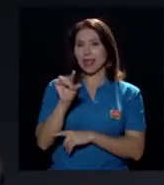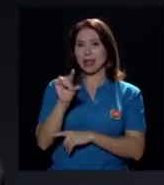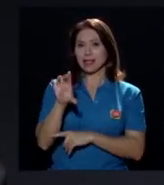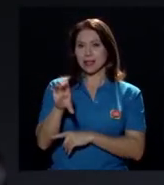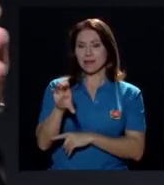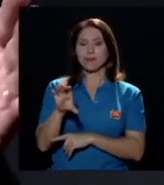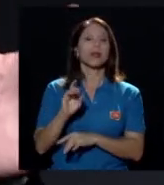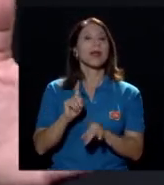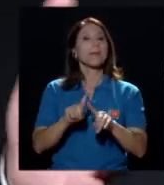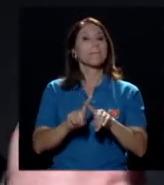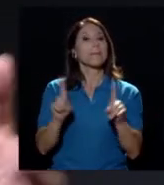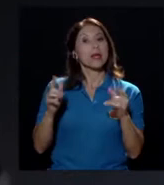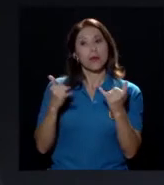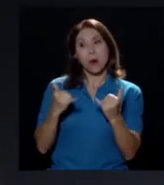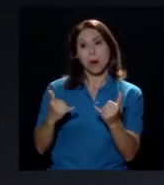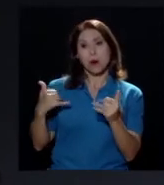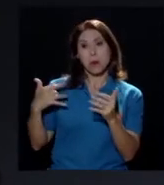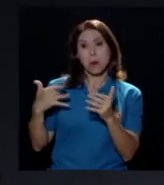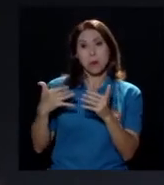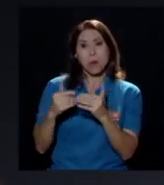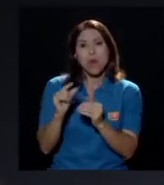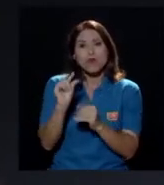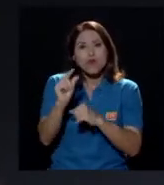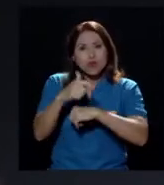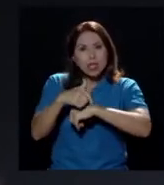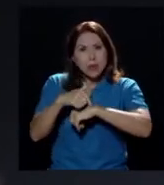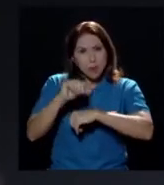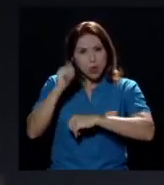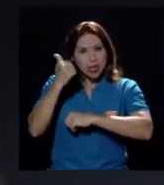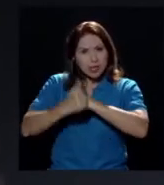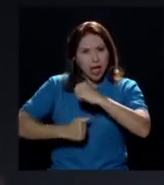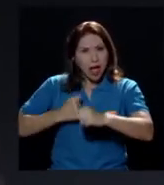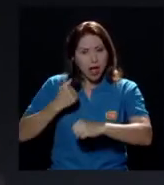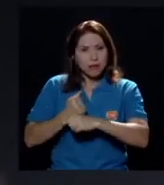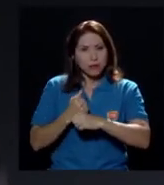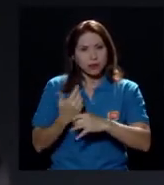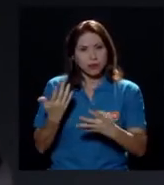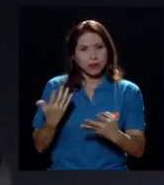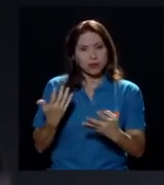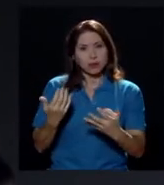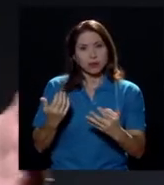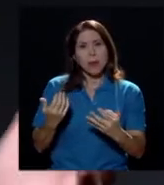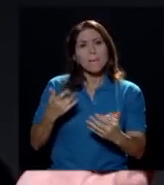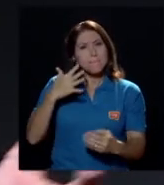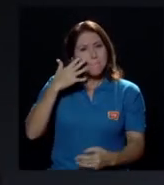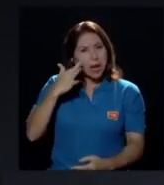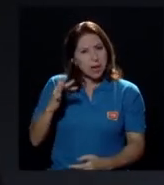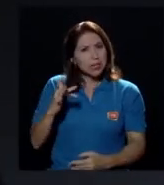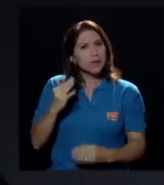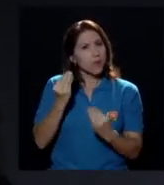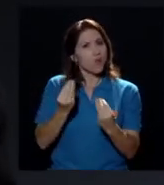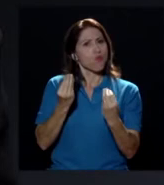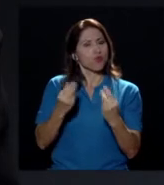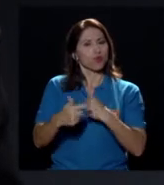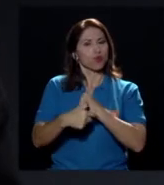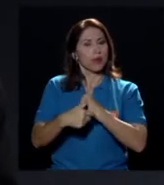sido relativamente poco, 10 años podría parecer que es grande, pero